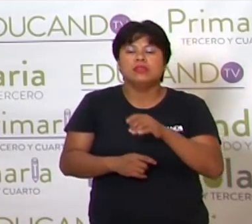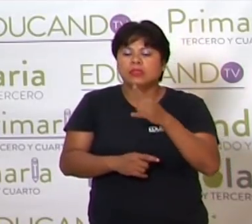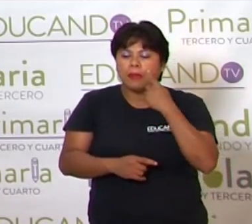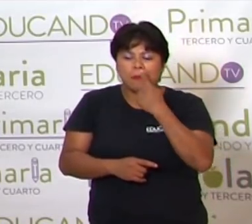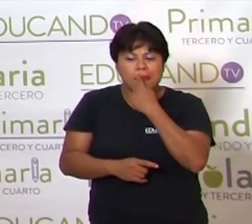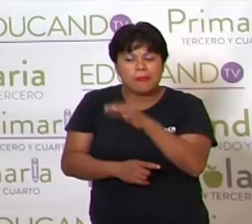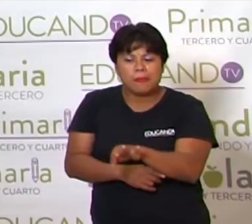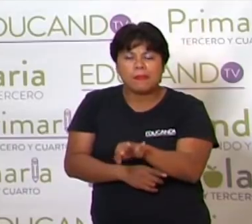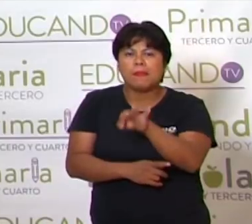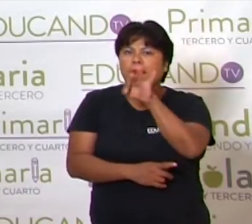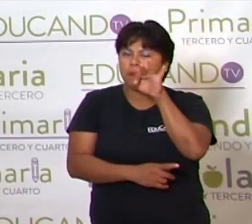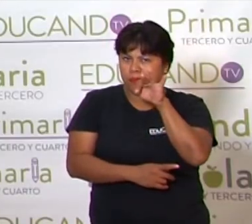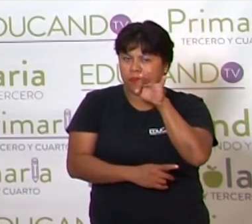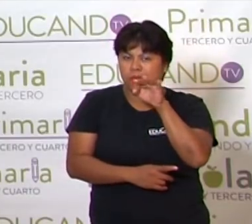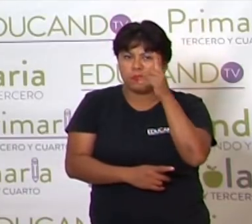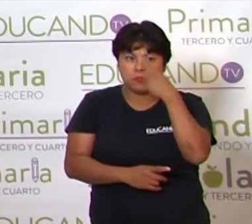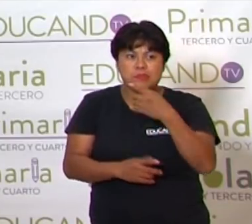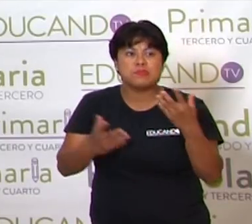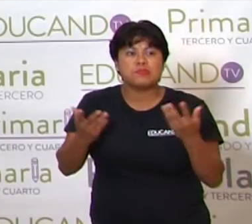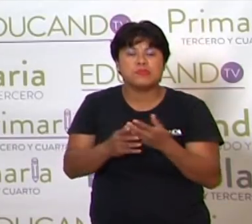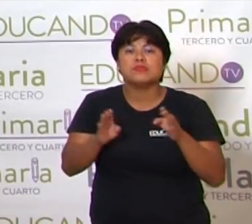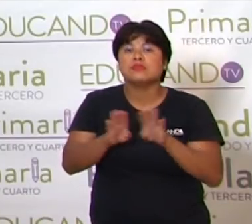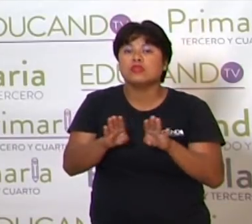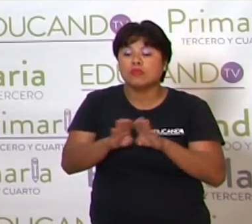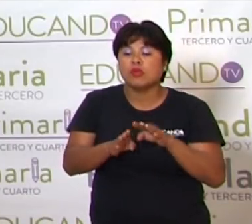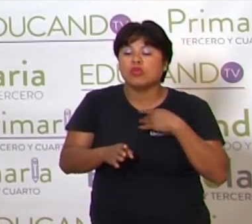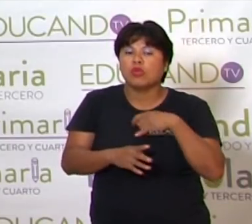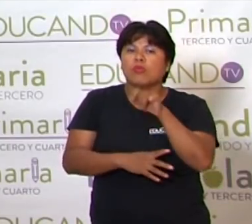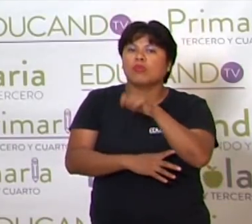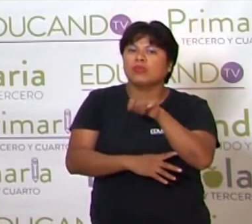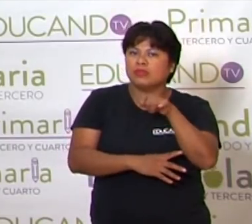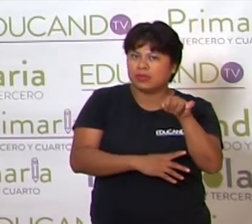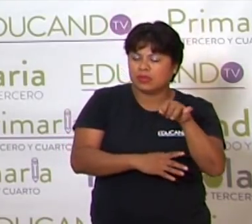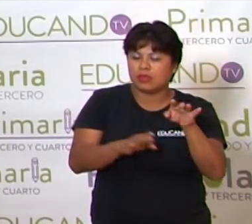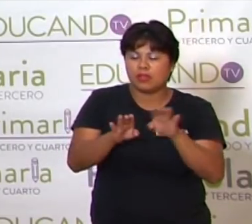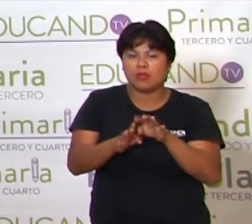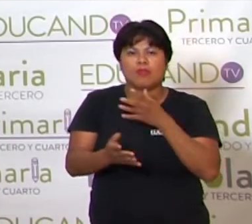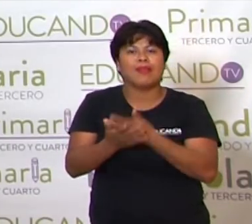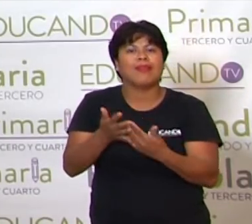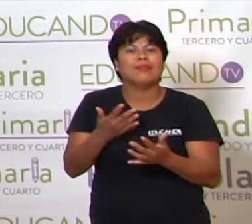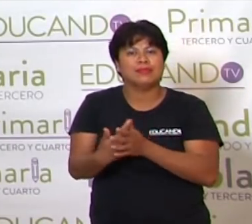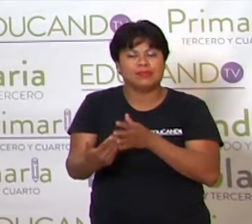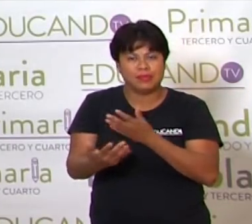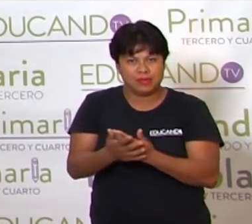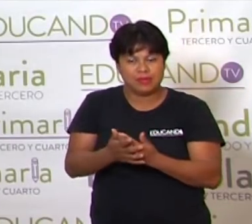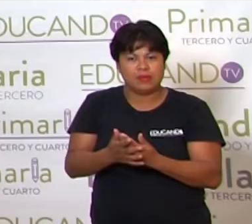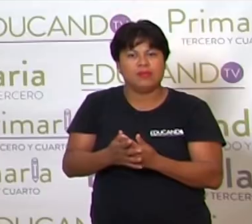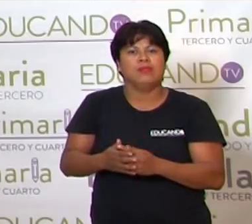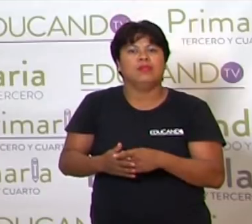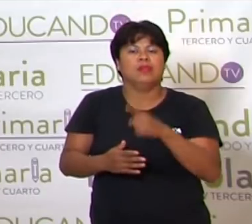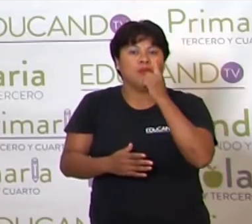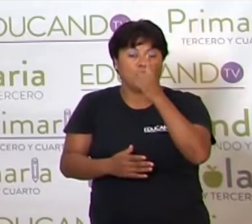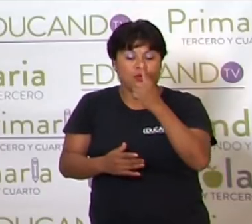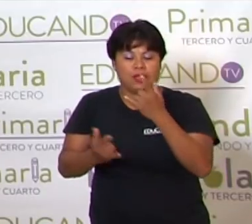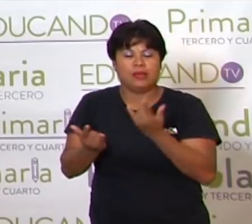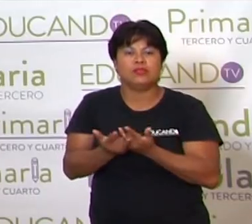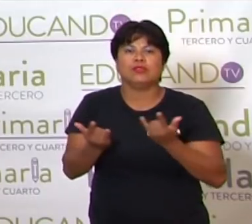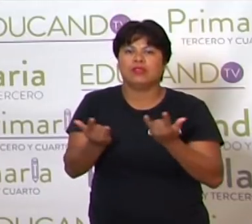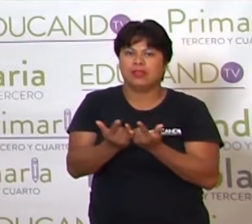elegir para hacer, ¿cómo voy a escribir aquí? ¿Cómo hacer